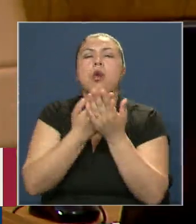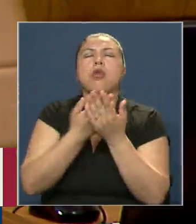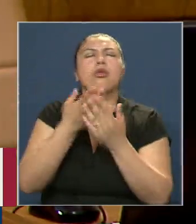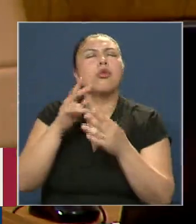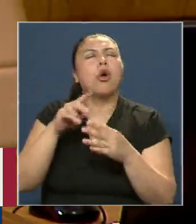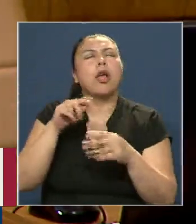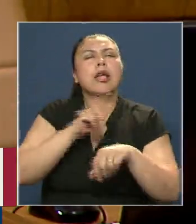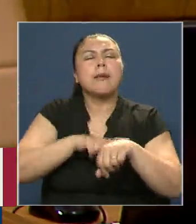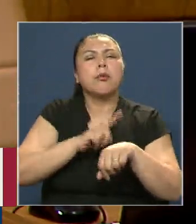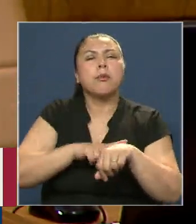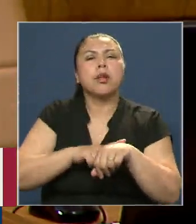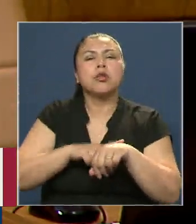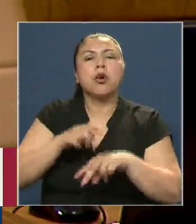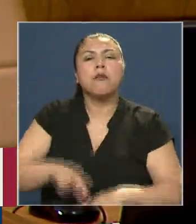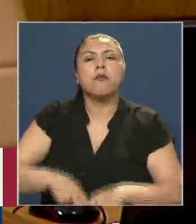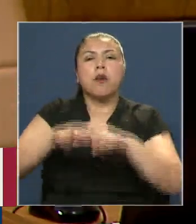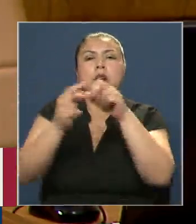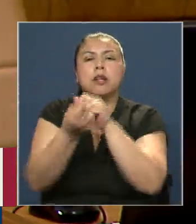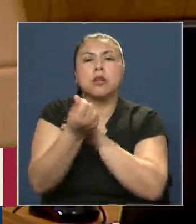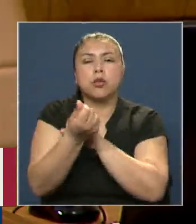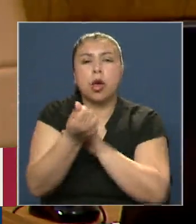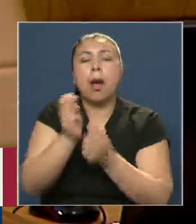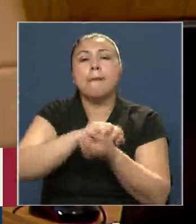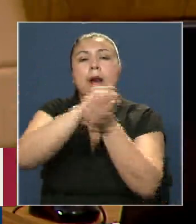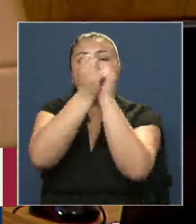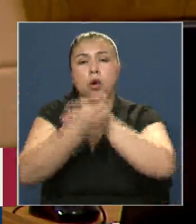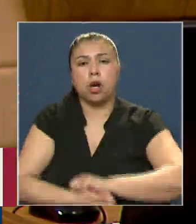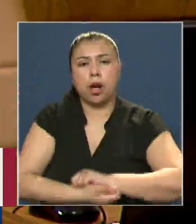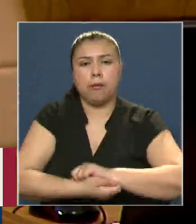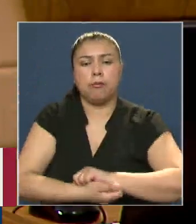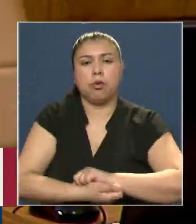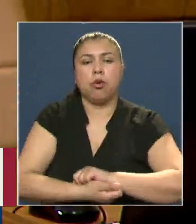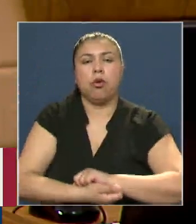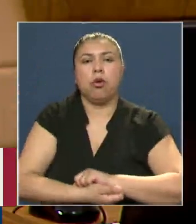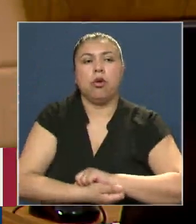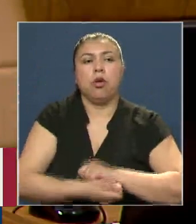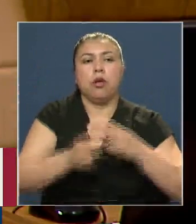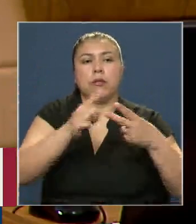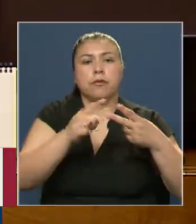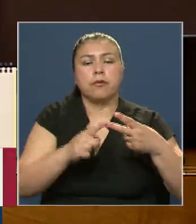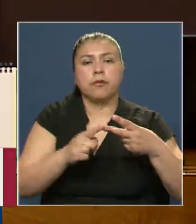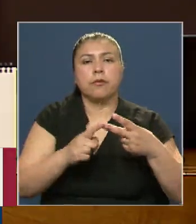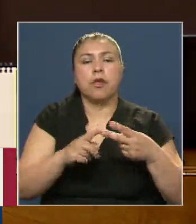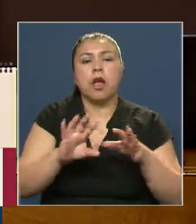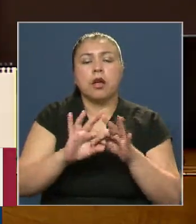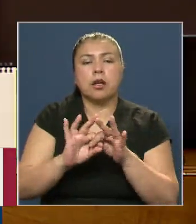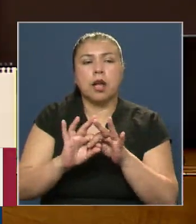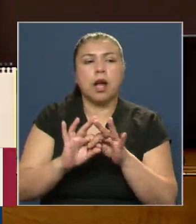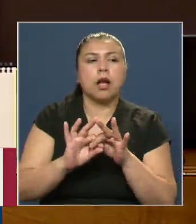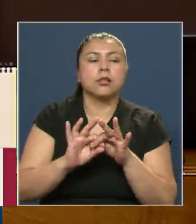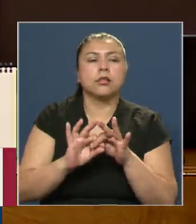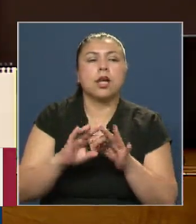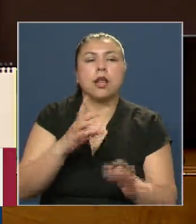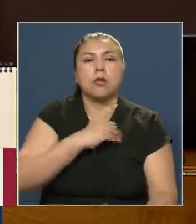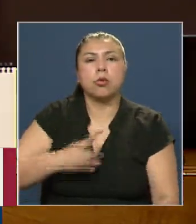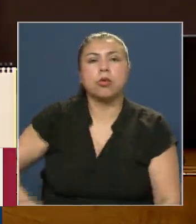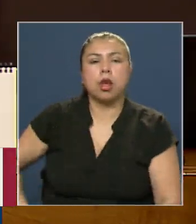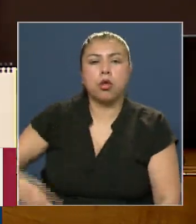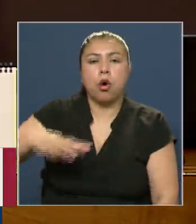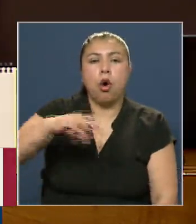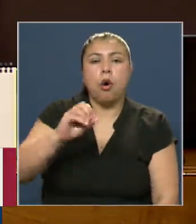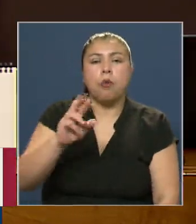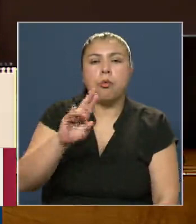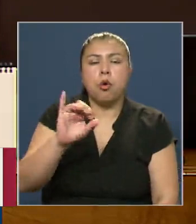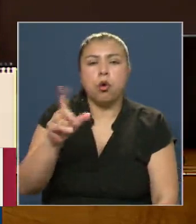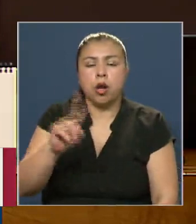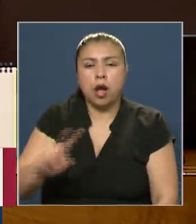necesarios para disponer la ejecución de los mismos. Muchas gracias, presidente. Muchas gracias, diputado Celso Morales. Se enviarán los